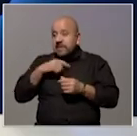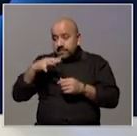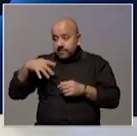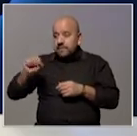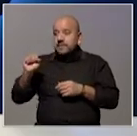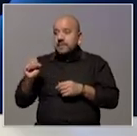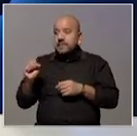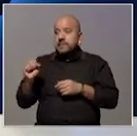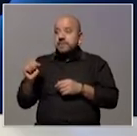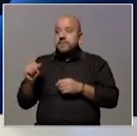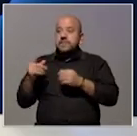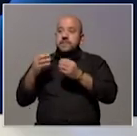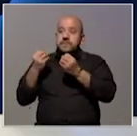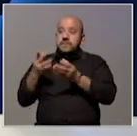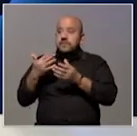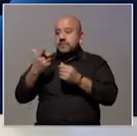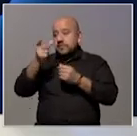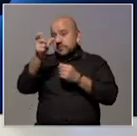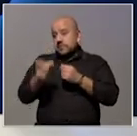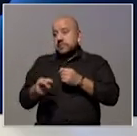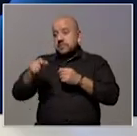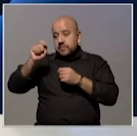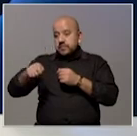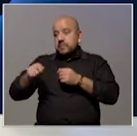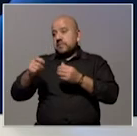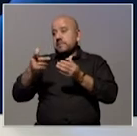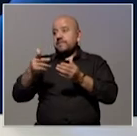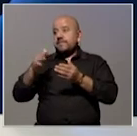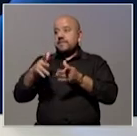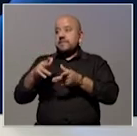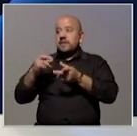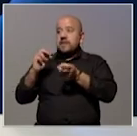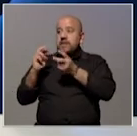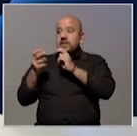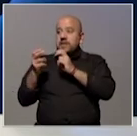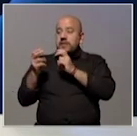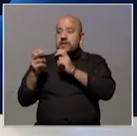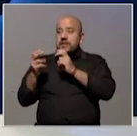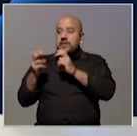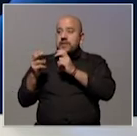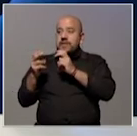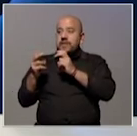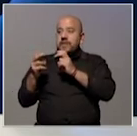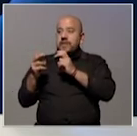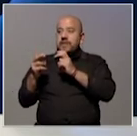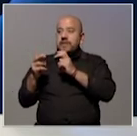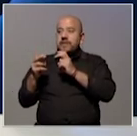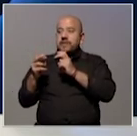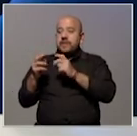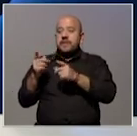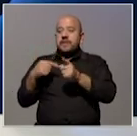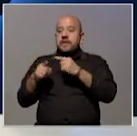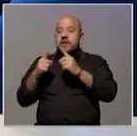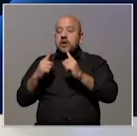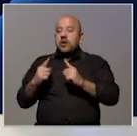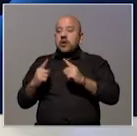podría tener un personal fijo como para los volúmenes dónde a la basura crisis